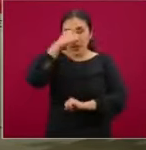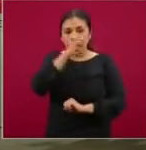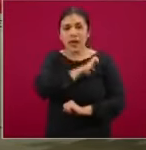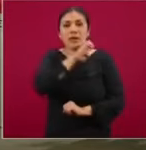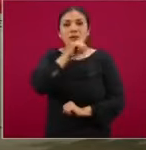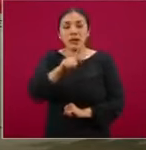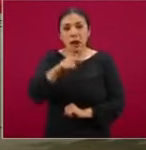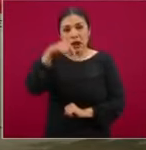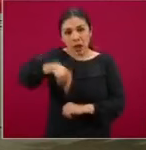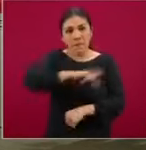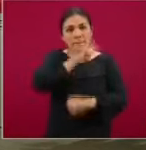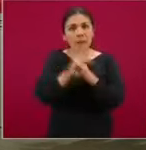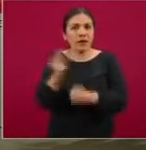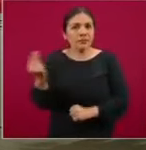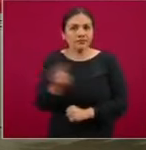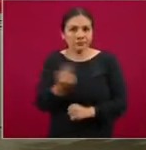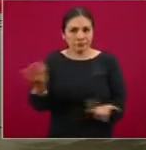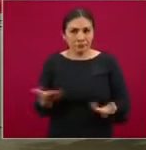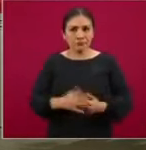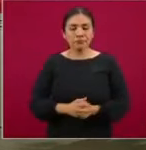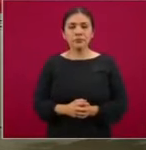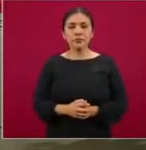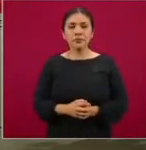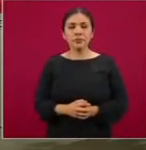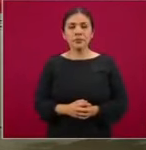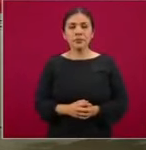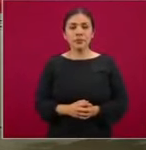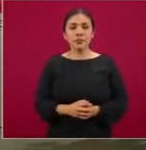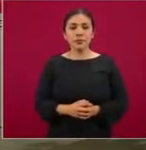especialistas en nuestro país. Siguiente.